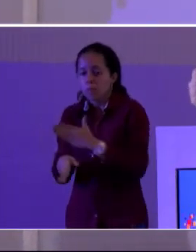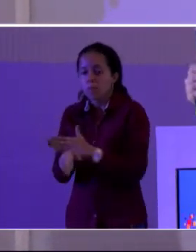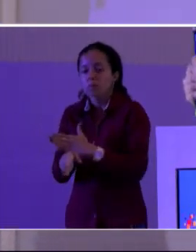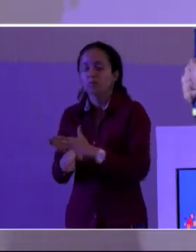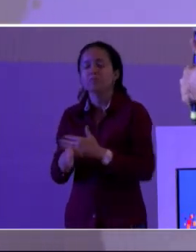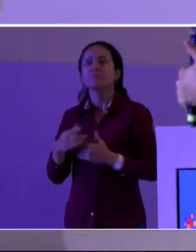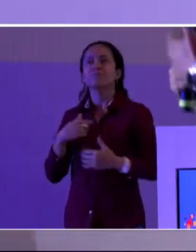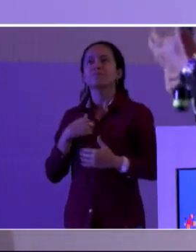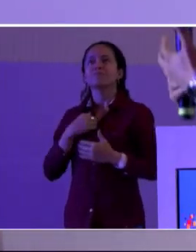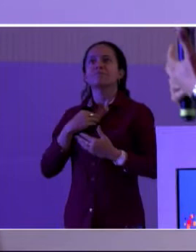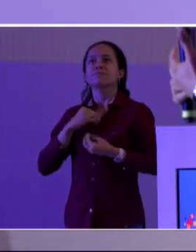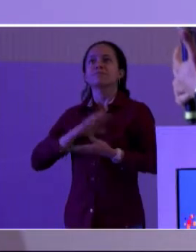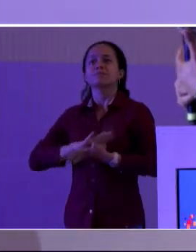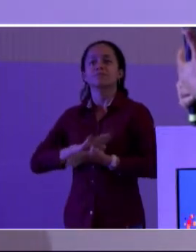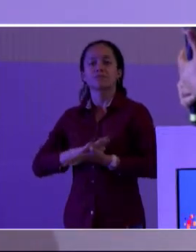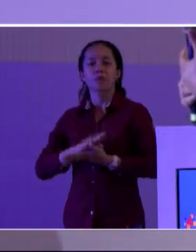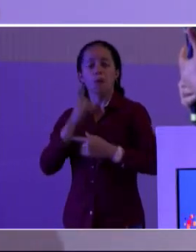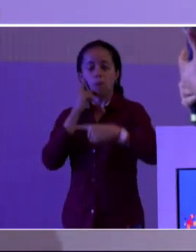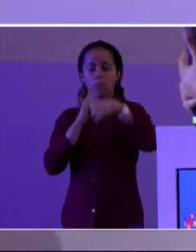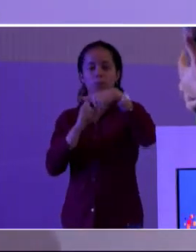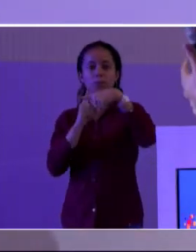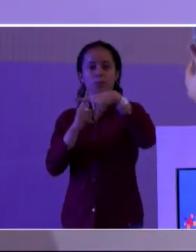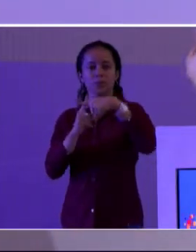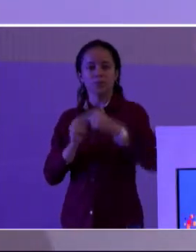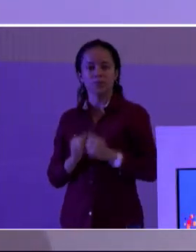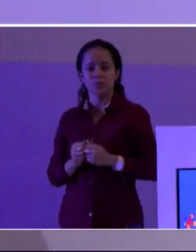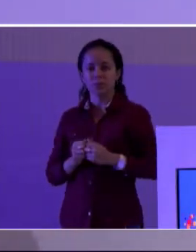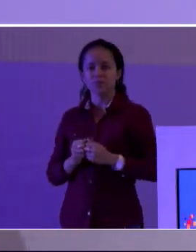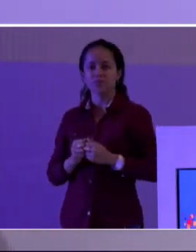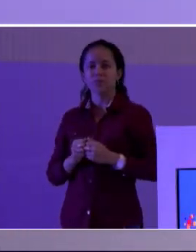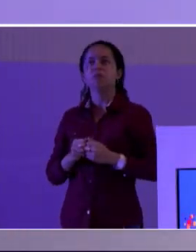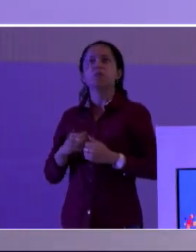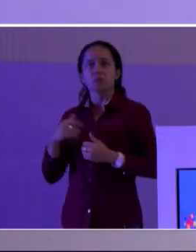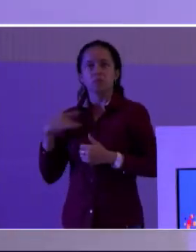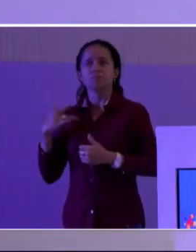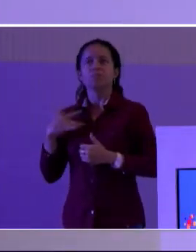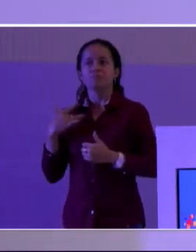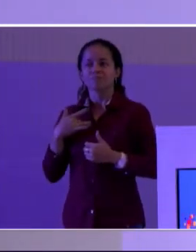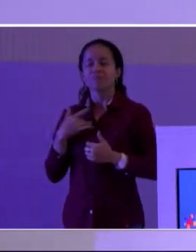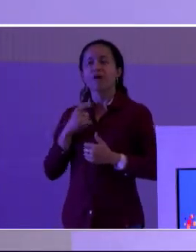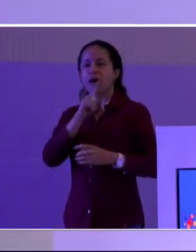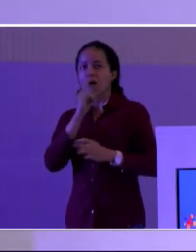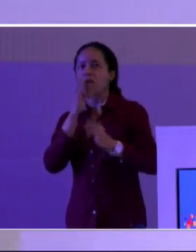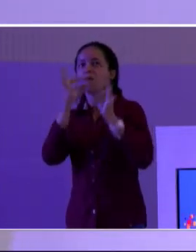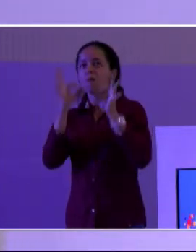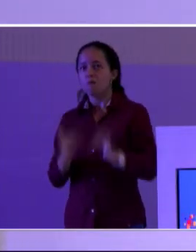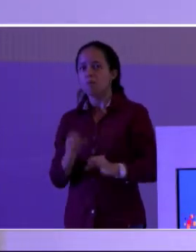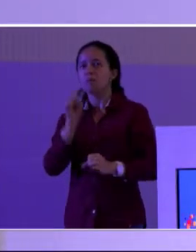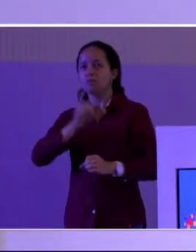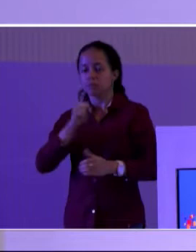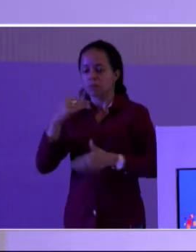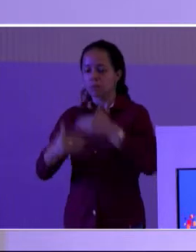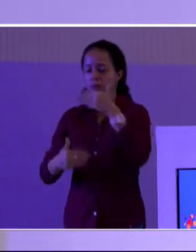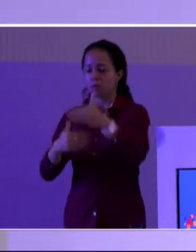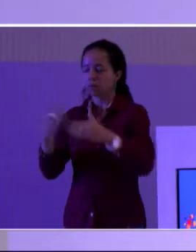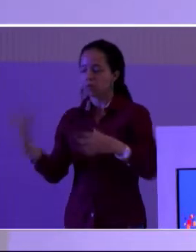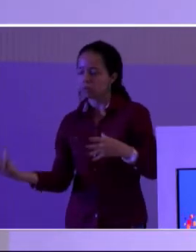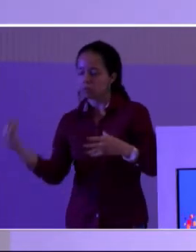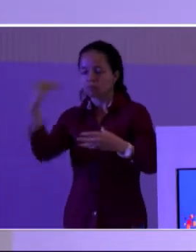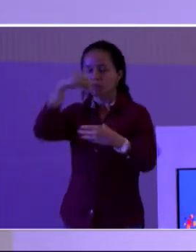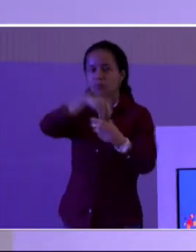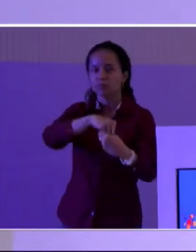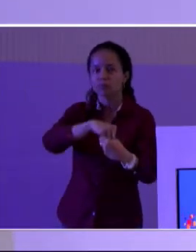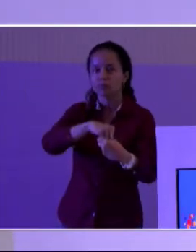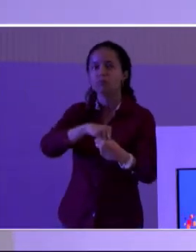grado de satisfacción optimista. Se encuentran con mucho agrado lo que hemos cumplido con el proceso de reincorporación y con el